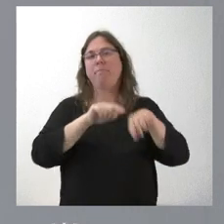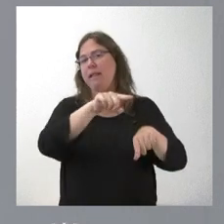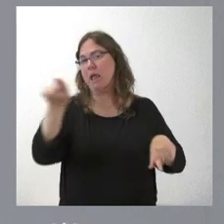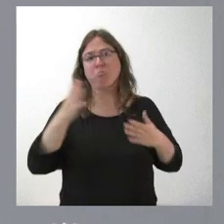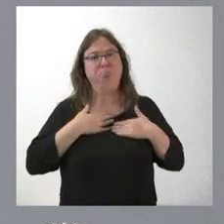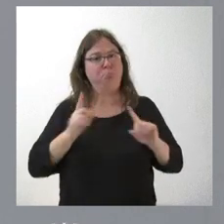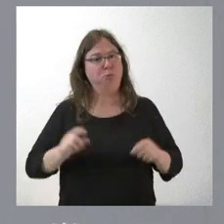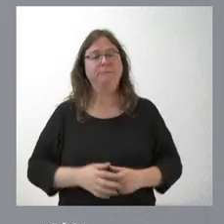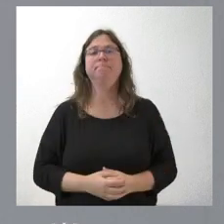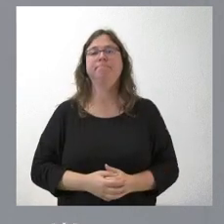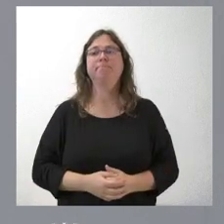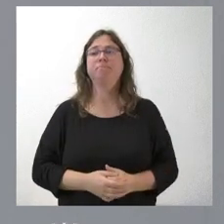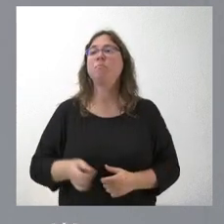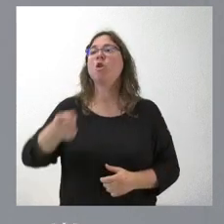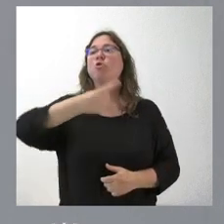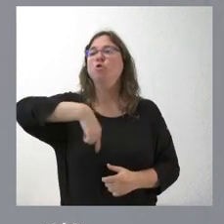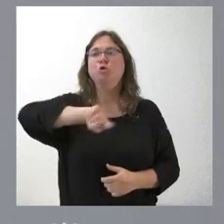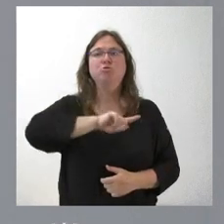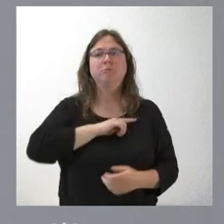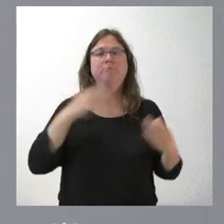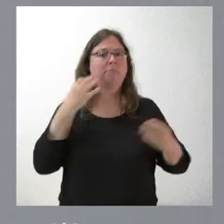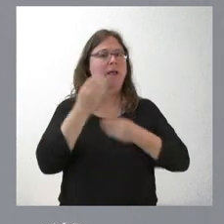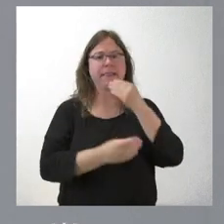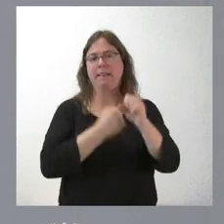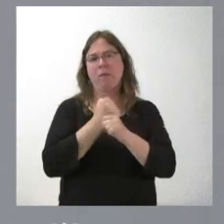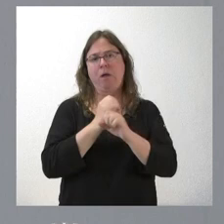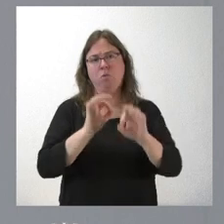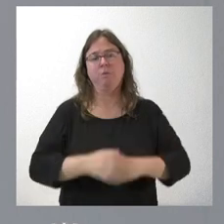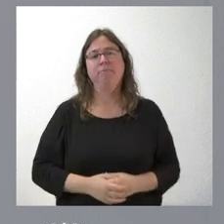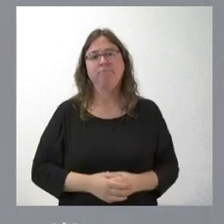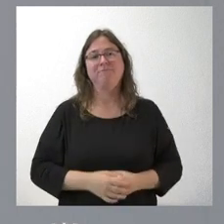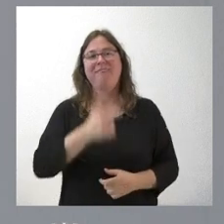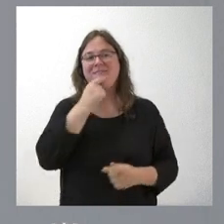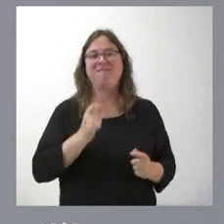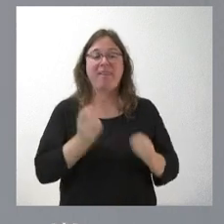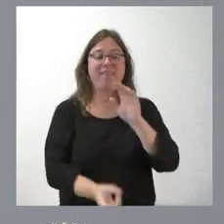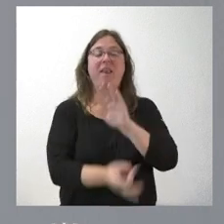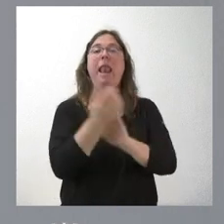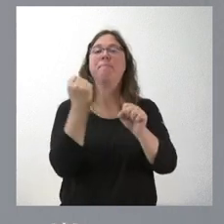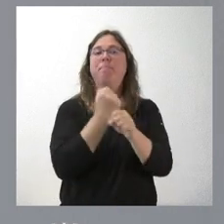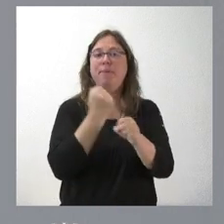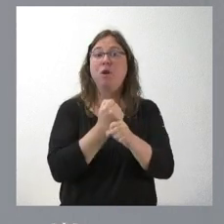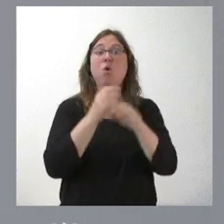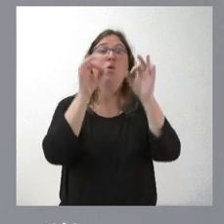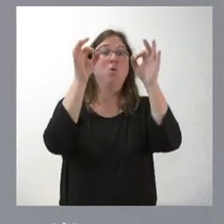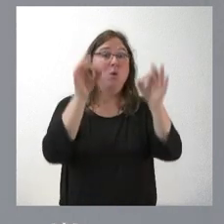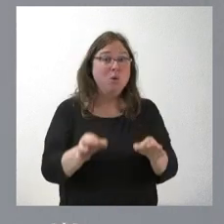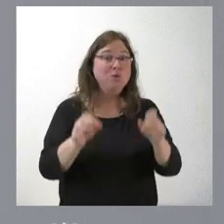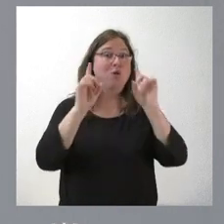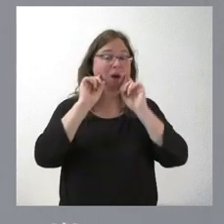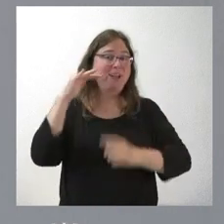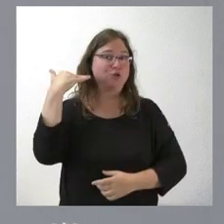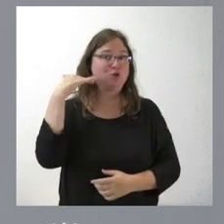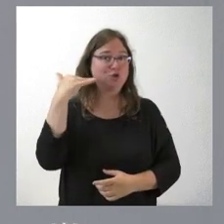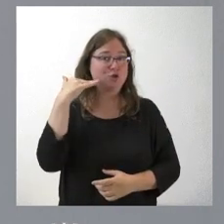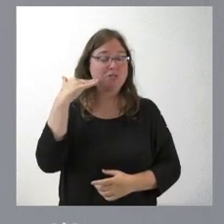de nosotros. Nosotros nos dedicamos a lo que nos estamos dedicando, que es favorecer la creación de empleo. Y justo en el caso de Soria hay que decir